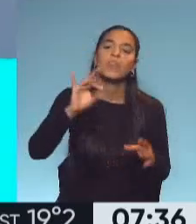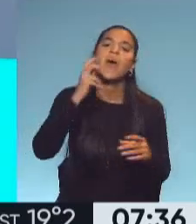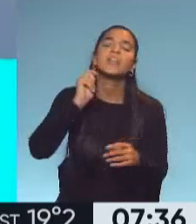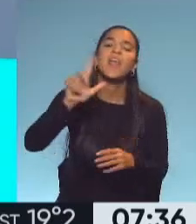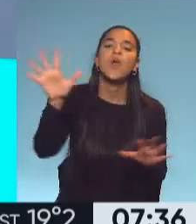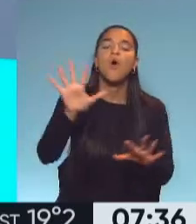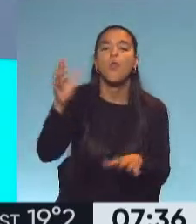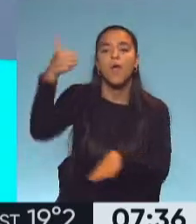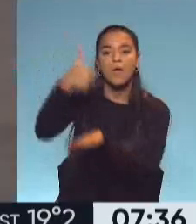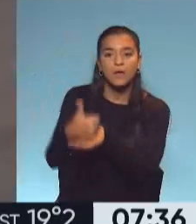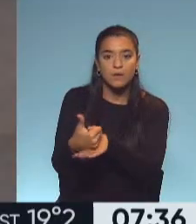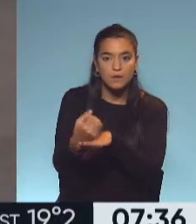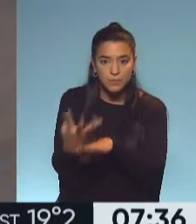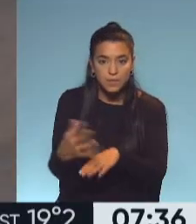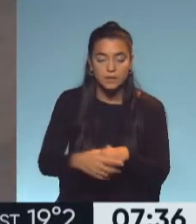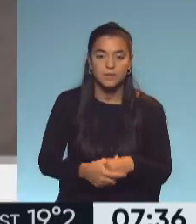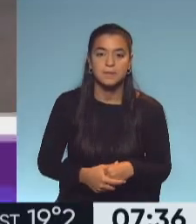buen día. Estás en Hudson, ¿no?